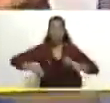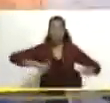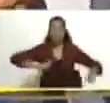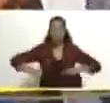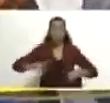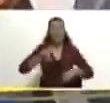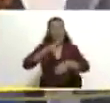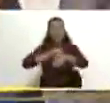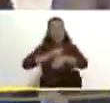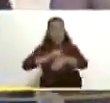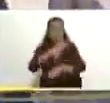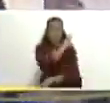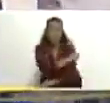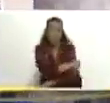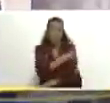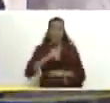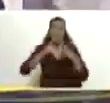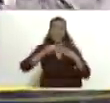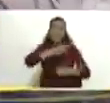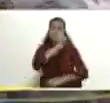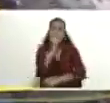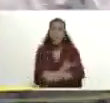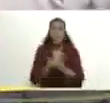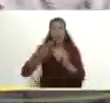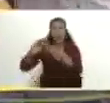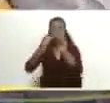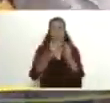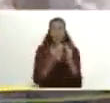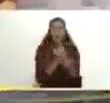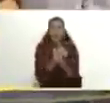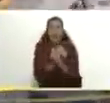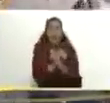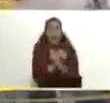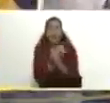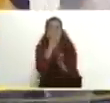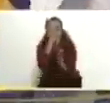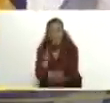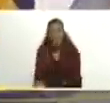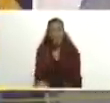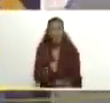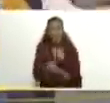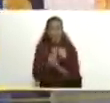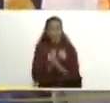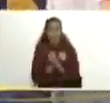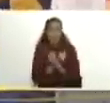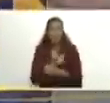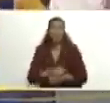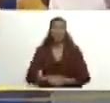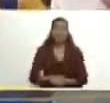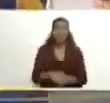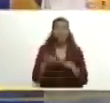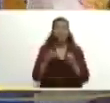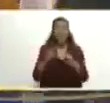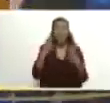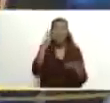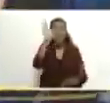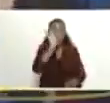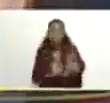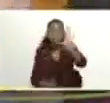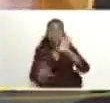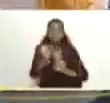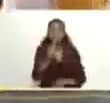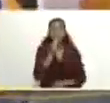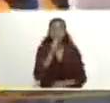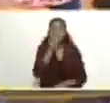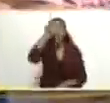de hospitales, el poder popular, que lo ama, presidente. Y bueno, mire, así al azar, presidente, vamos a